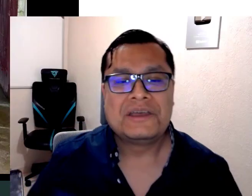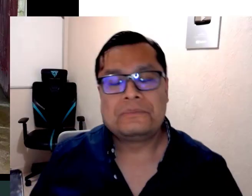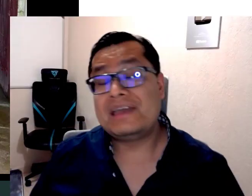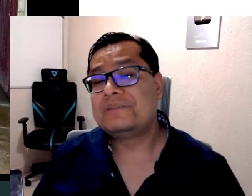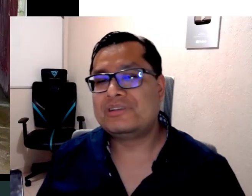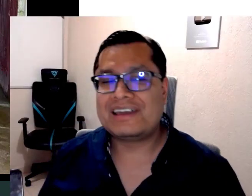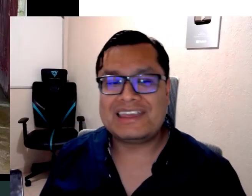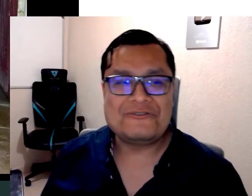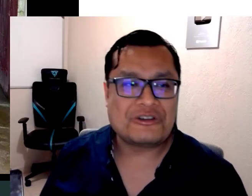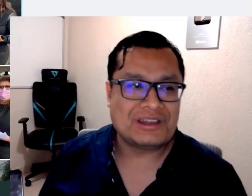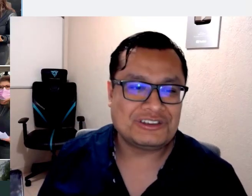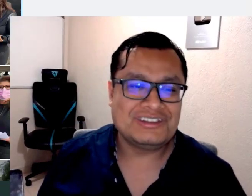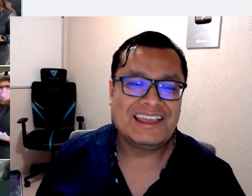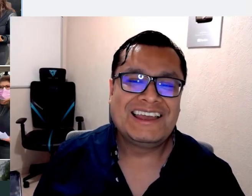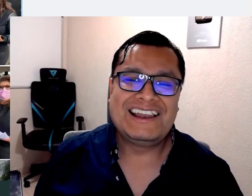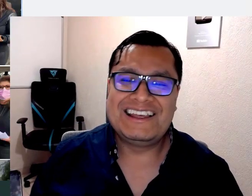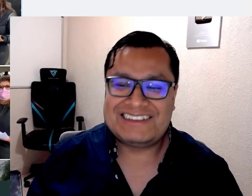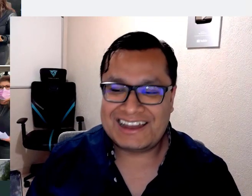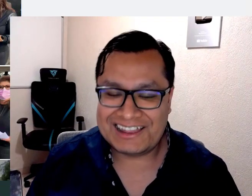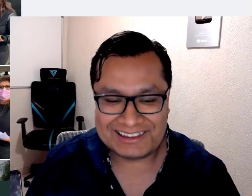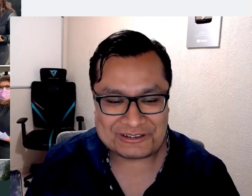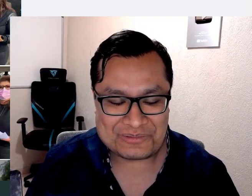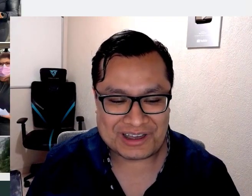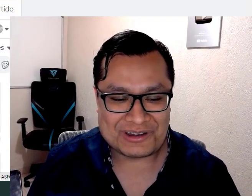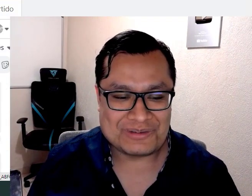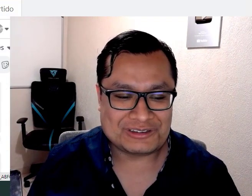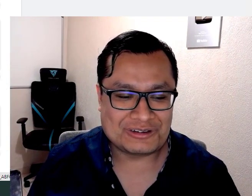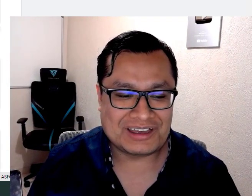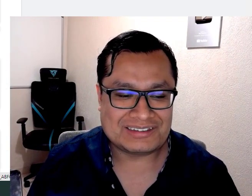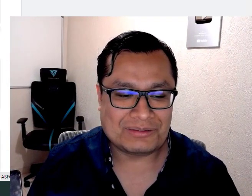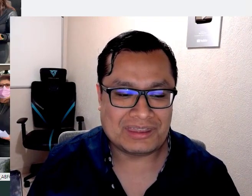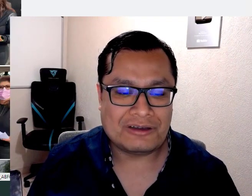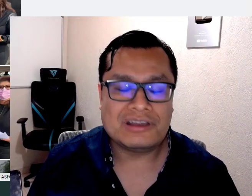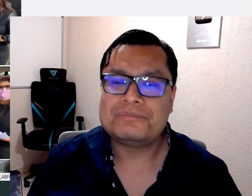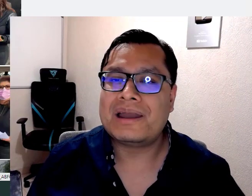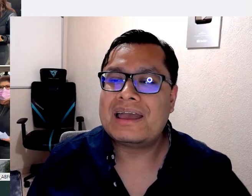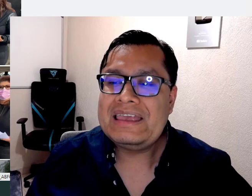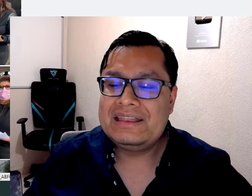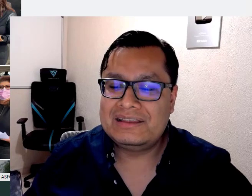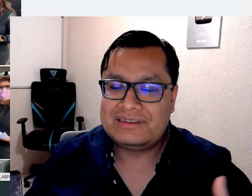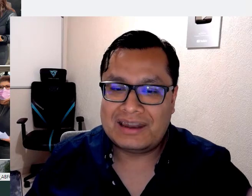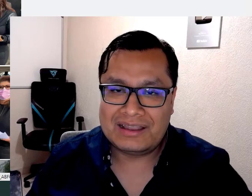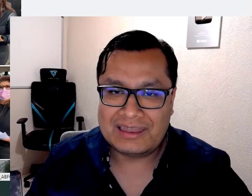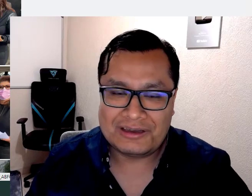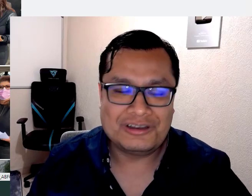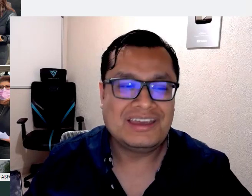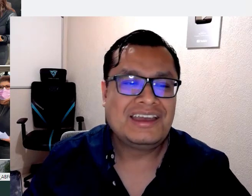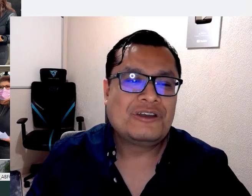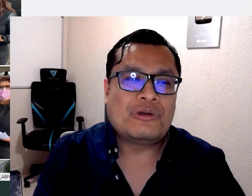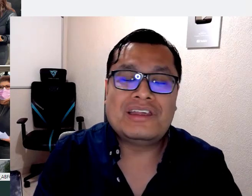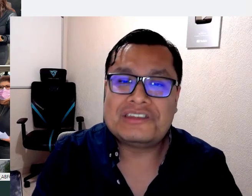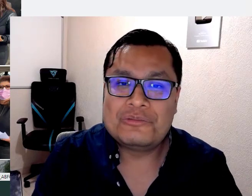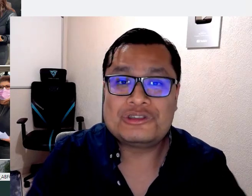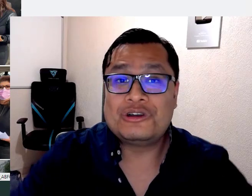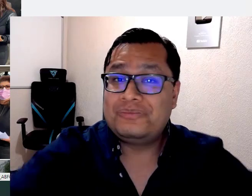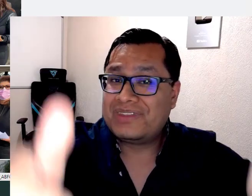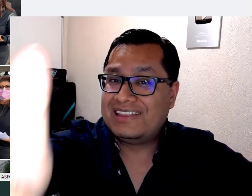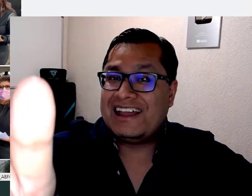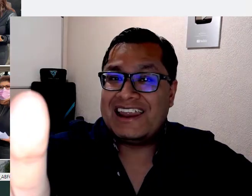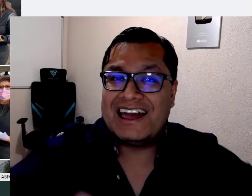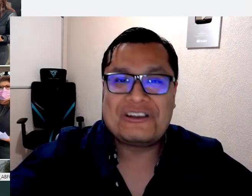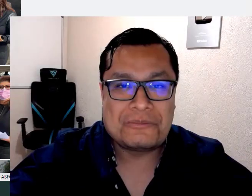bien pues aquí la información les agradezco por haber visto este vídeo es para iniciar el día de hoy cuídense mucho